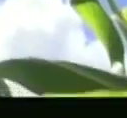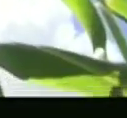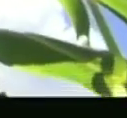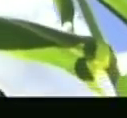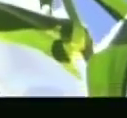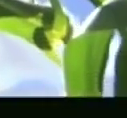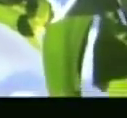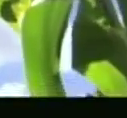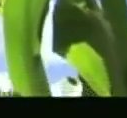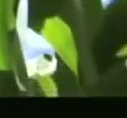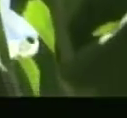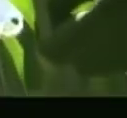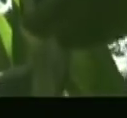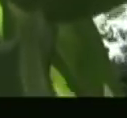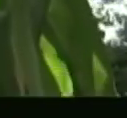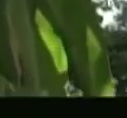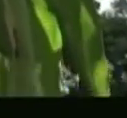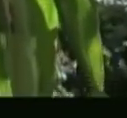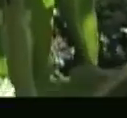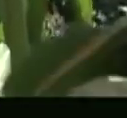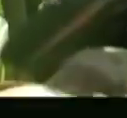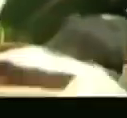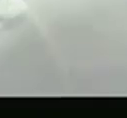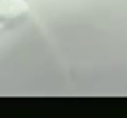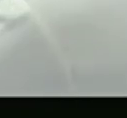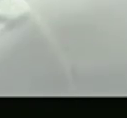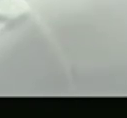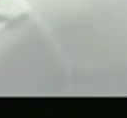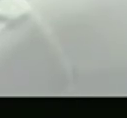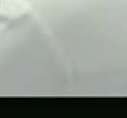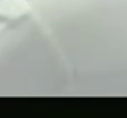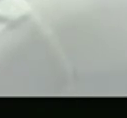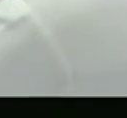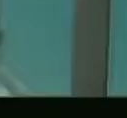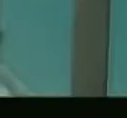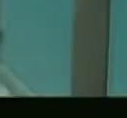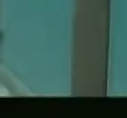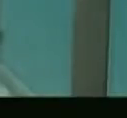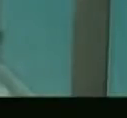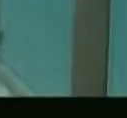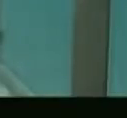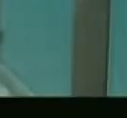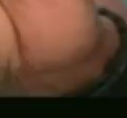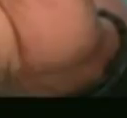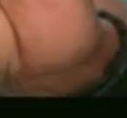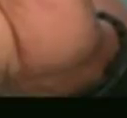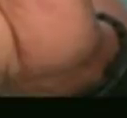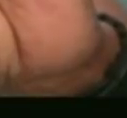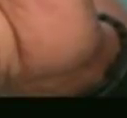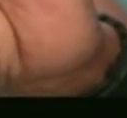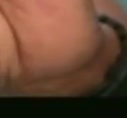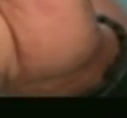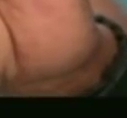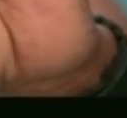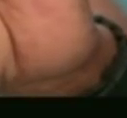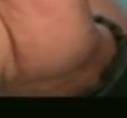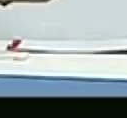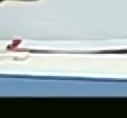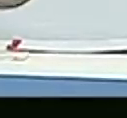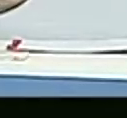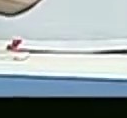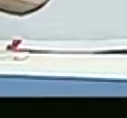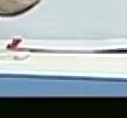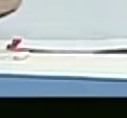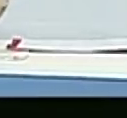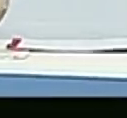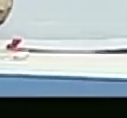todas. Tengo unos planes especiales. También en el espíritu 2018. El espíritu 2018 debe ser un espíritu